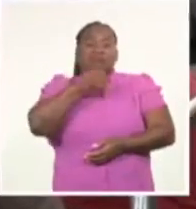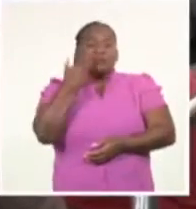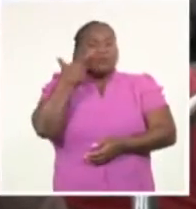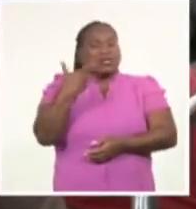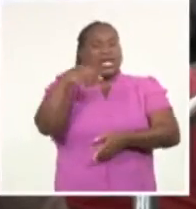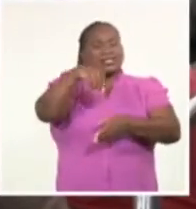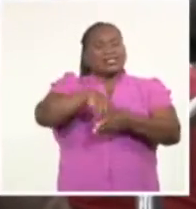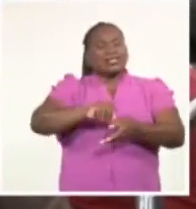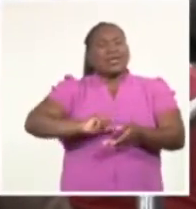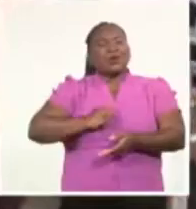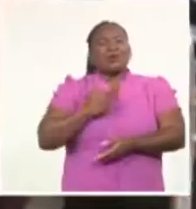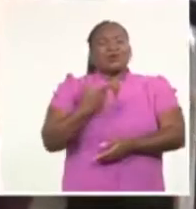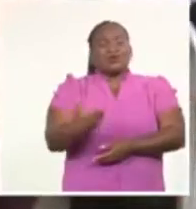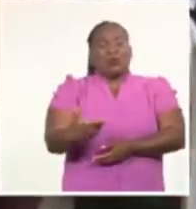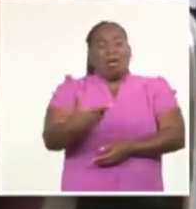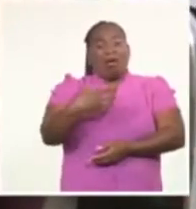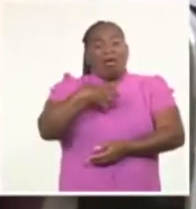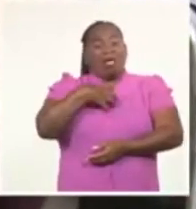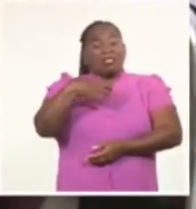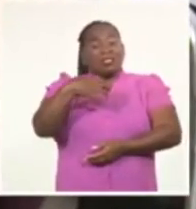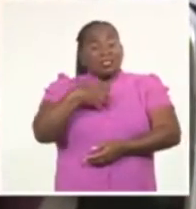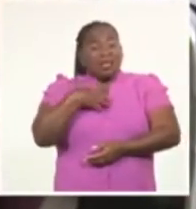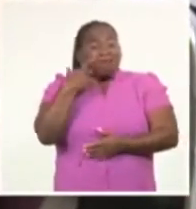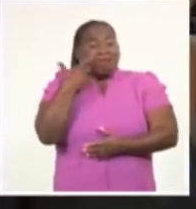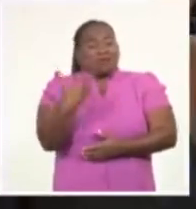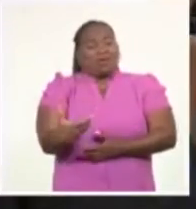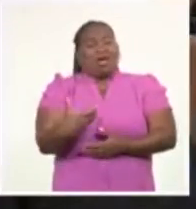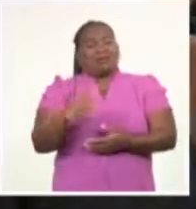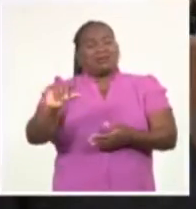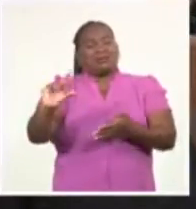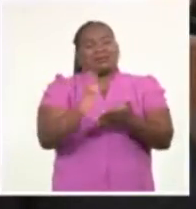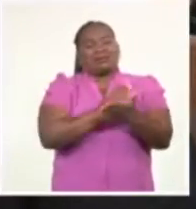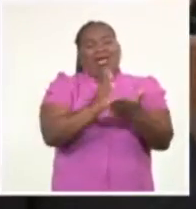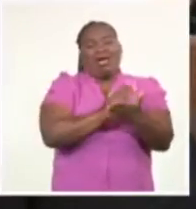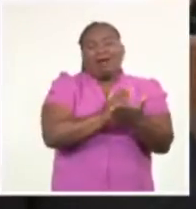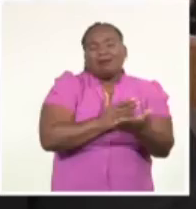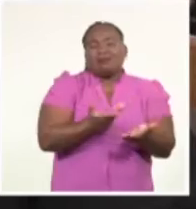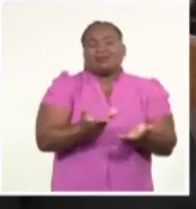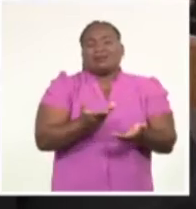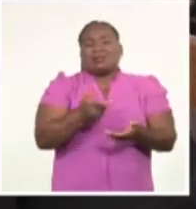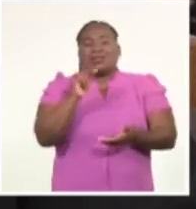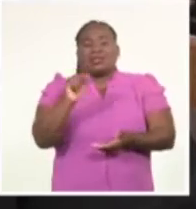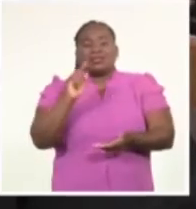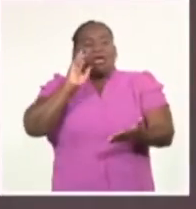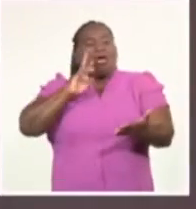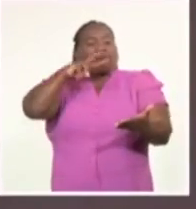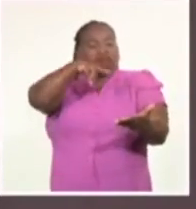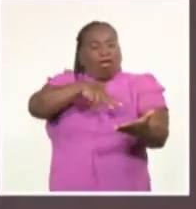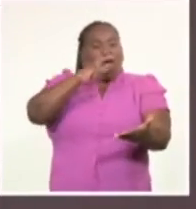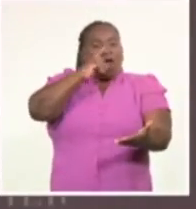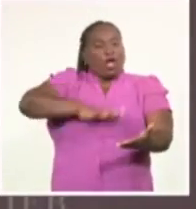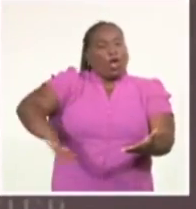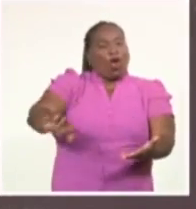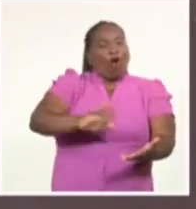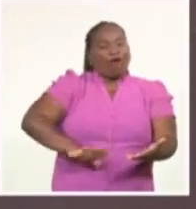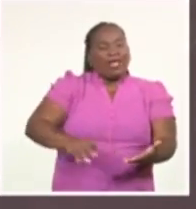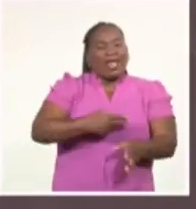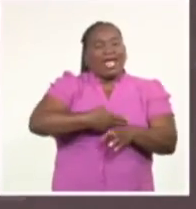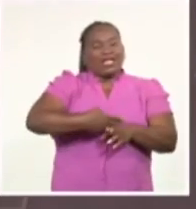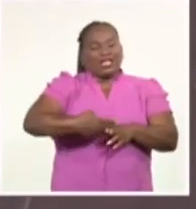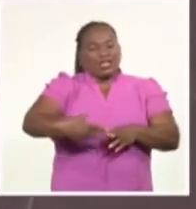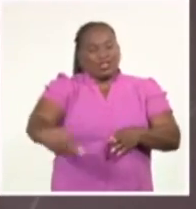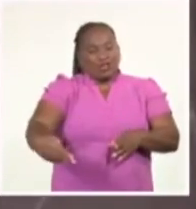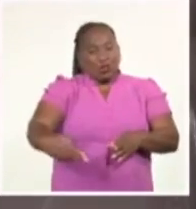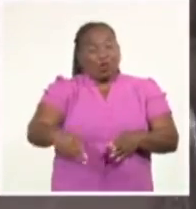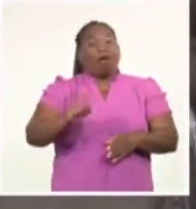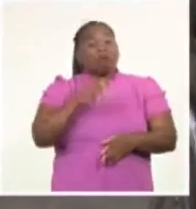cubana que posee significativos valores literarios. También señaló que constituye un referente de la novela histórica y ha sido traducida a